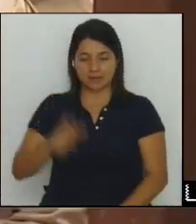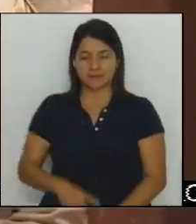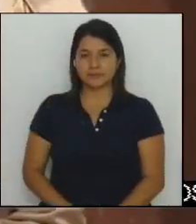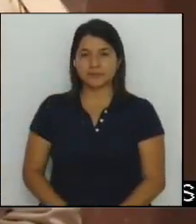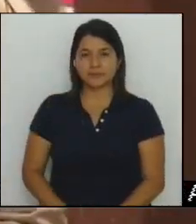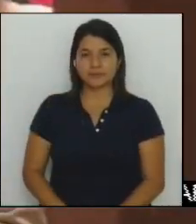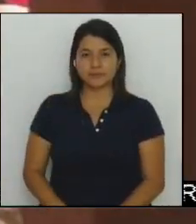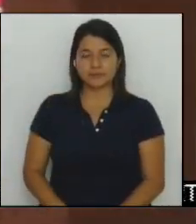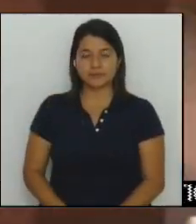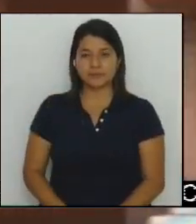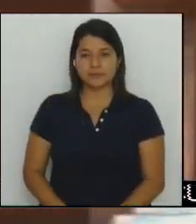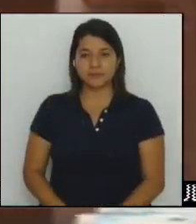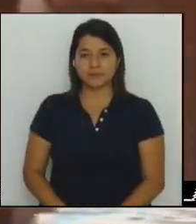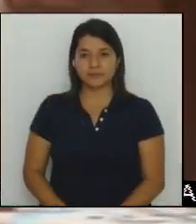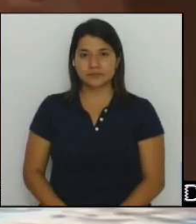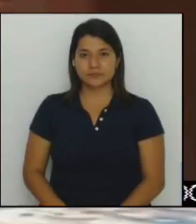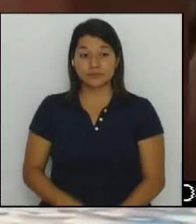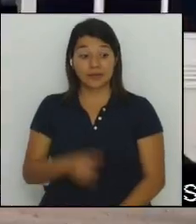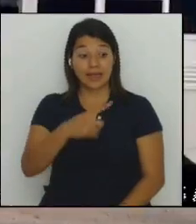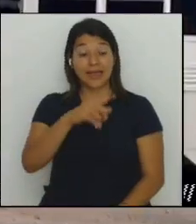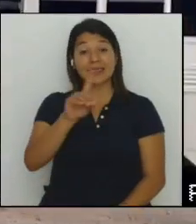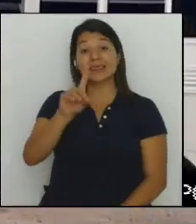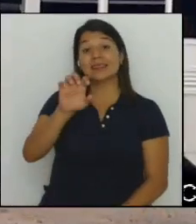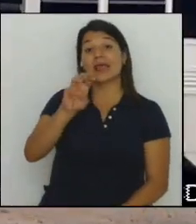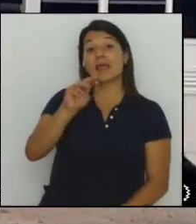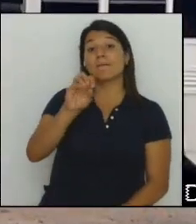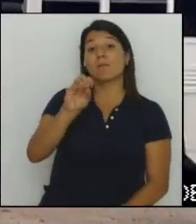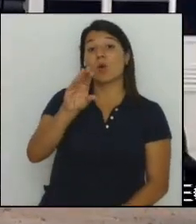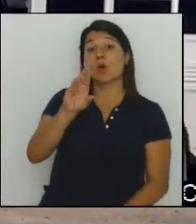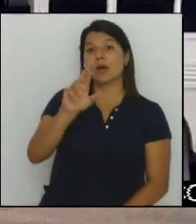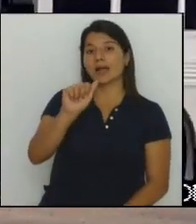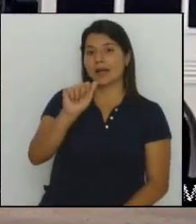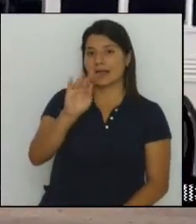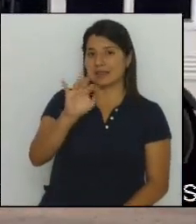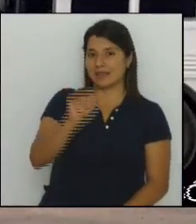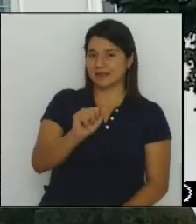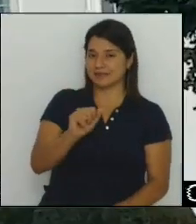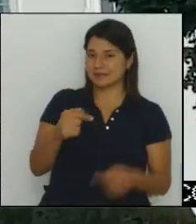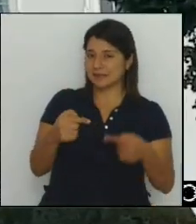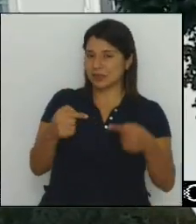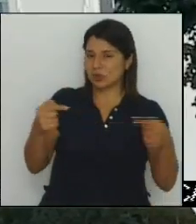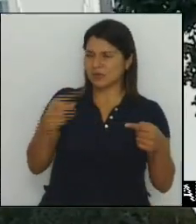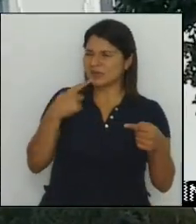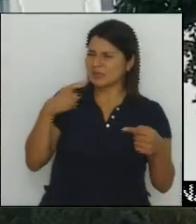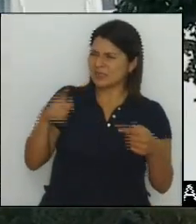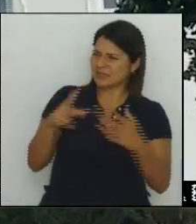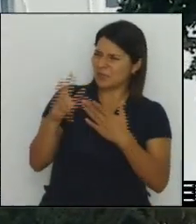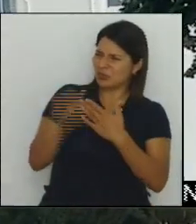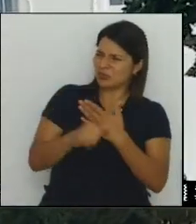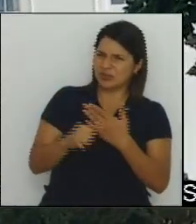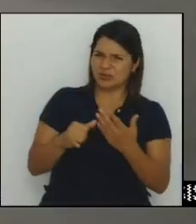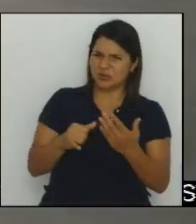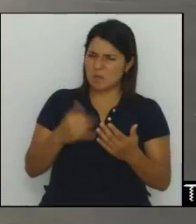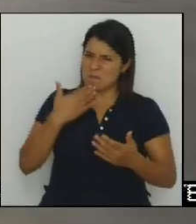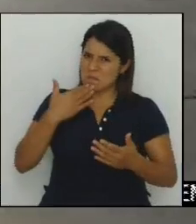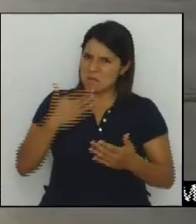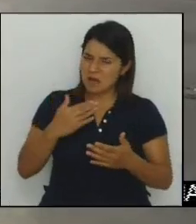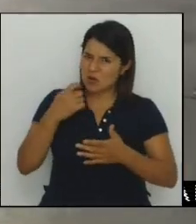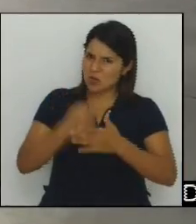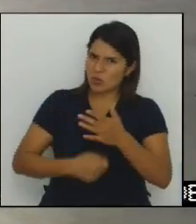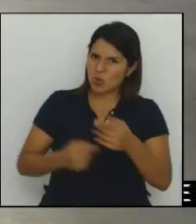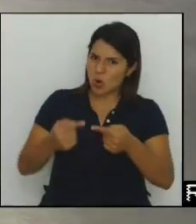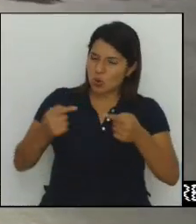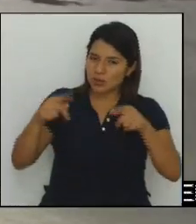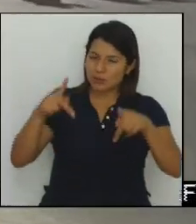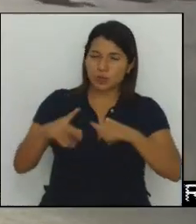Los demócratas definieron este proyecto como cruel y hecho contra los migrantes. La Casa Blanca, por su parte, defiende las